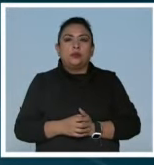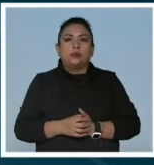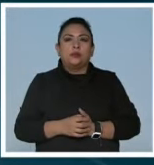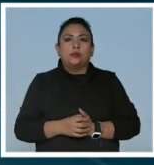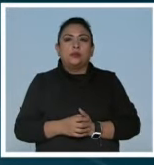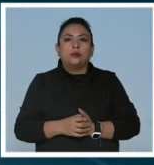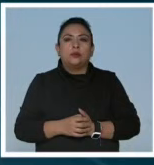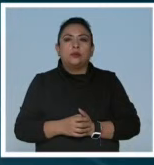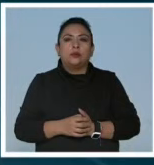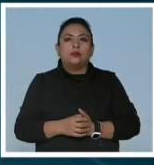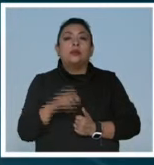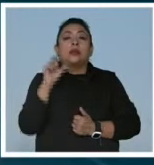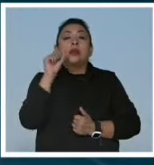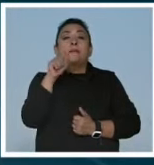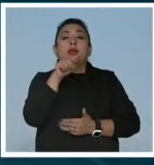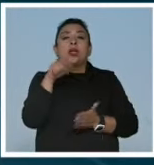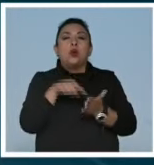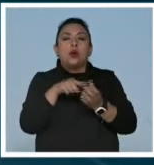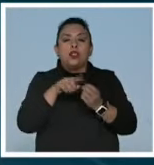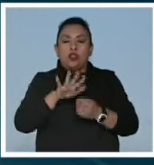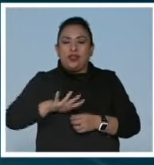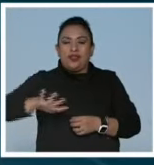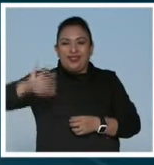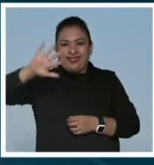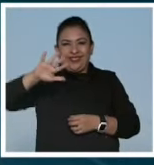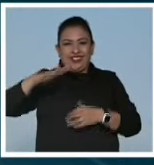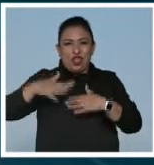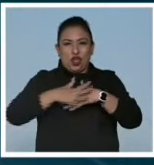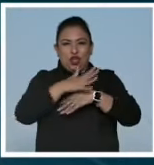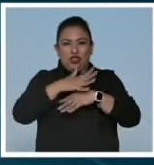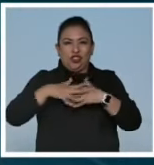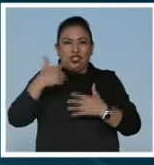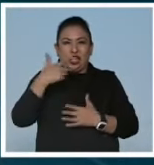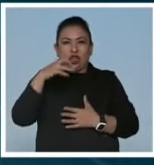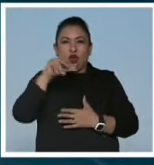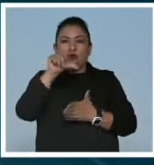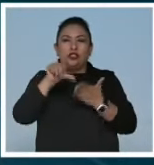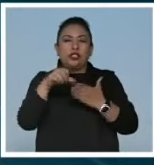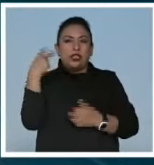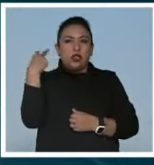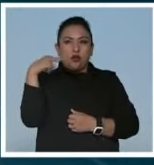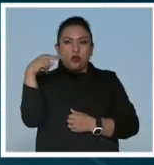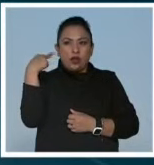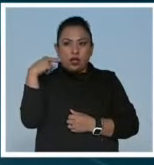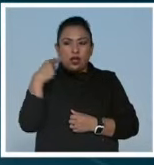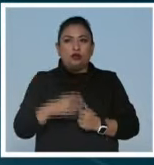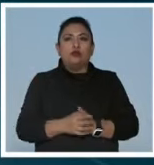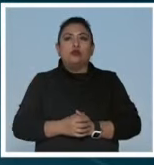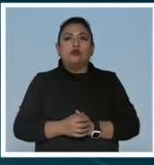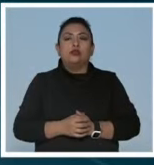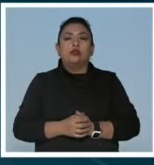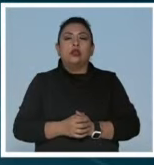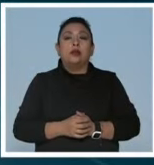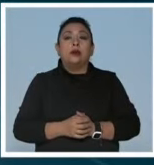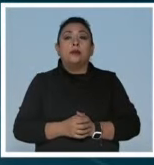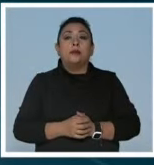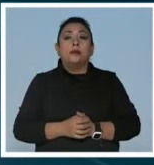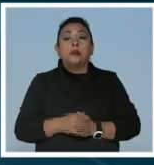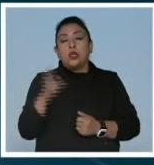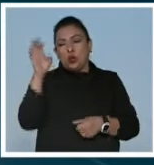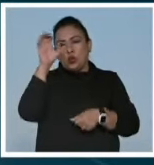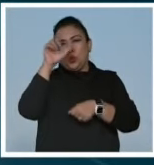También de la costa del Golfo, del centro de Veracruz, ¿no?, el actual estado de Veracruz, por ejemplo, de la